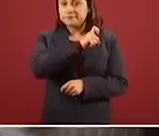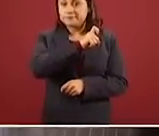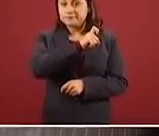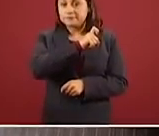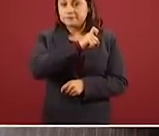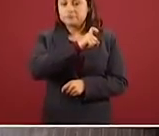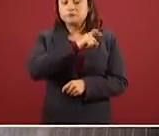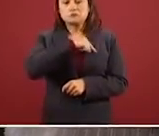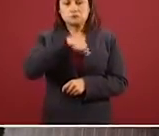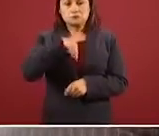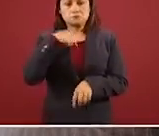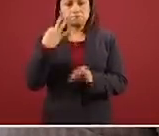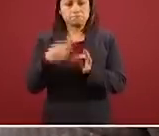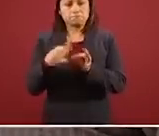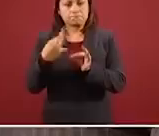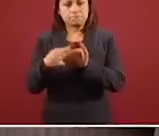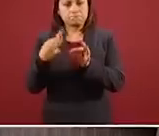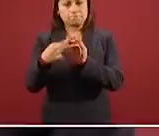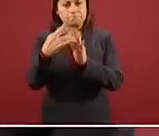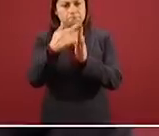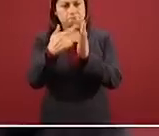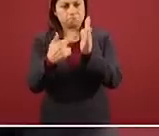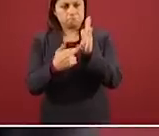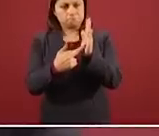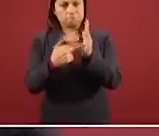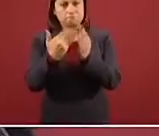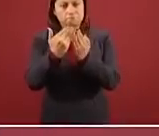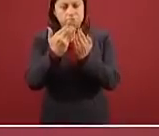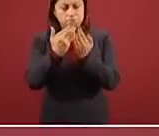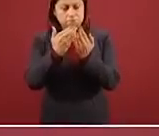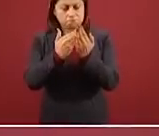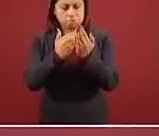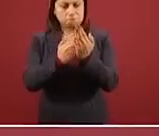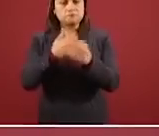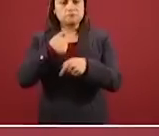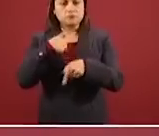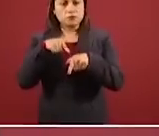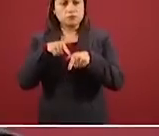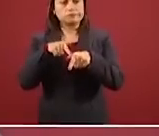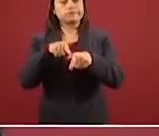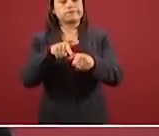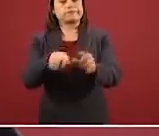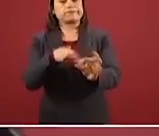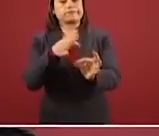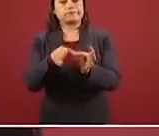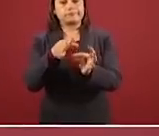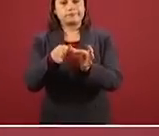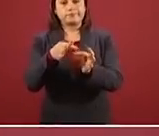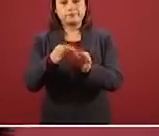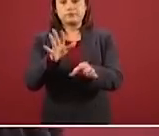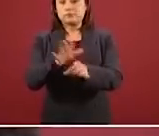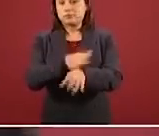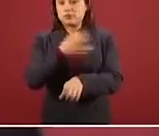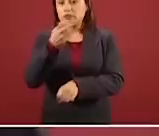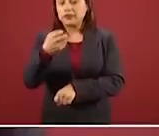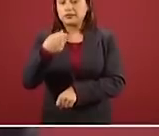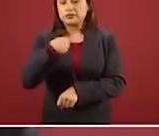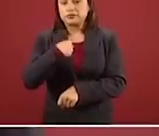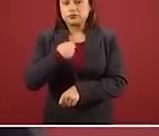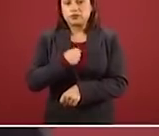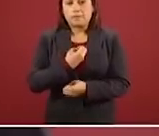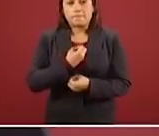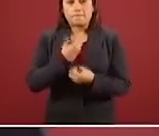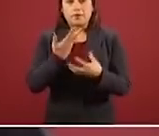todo el protocolo en estos casos. Por eso yo no he hablado aquí, lo hago ahora porque tú